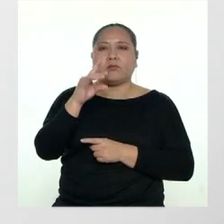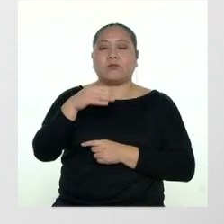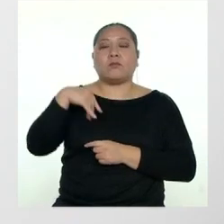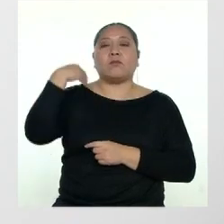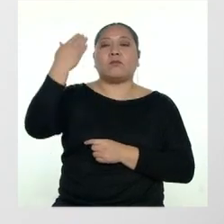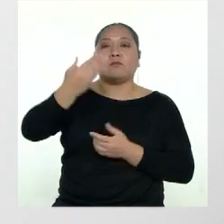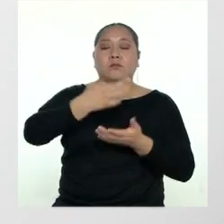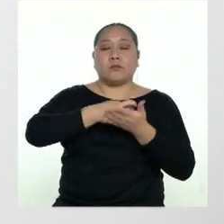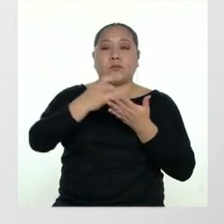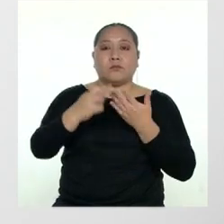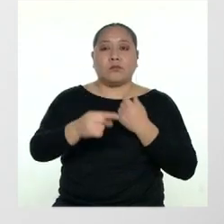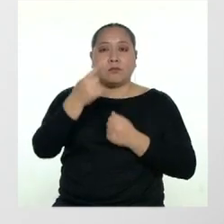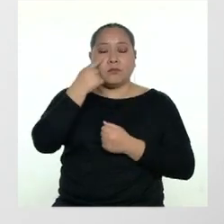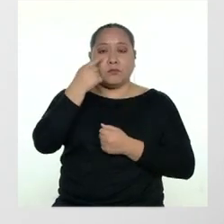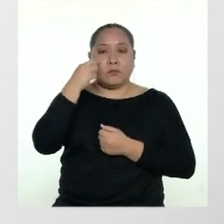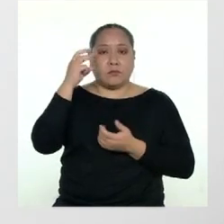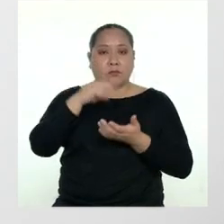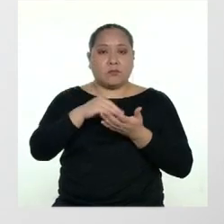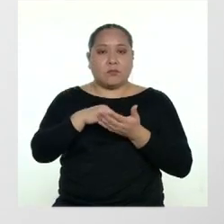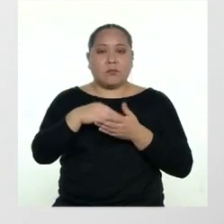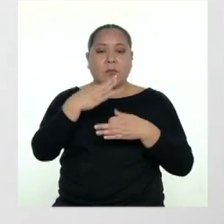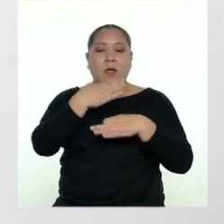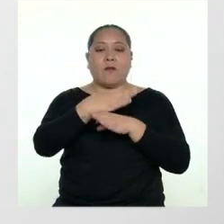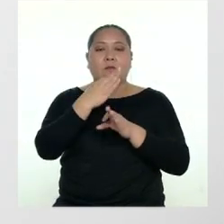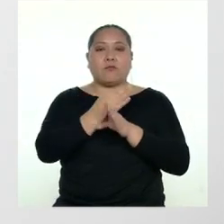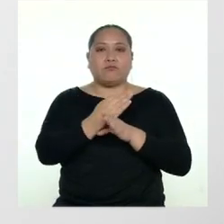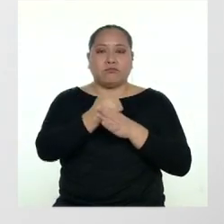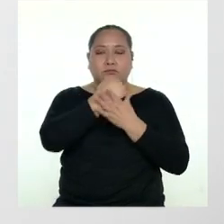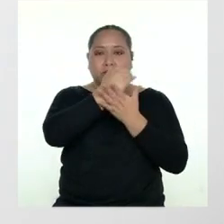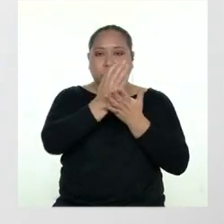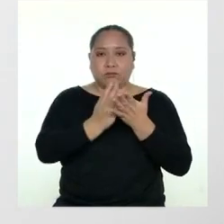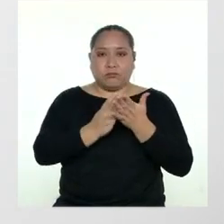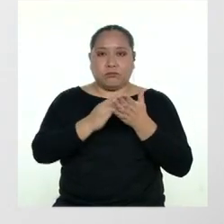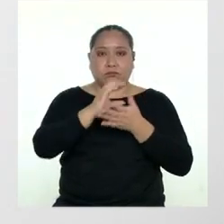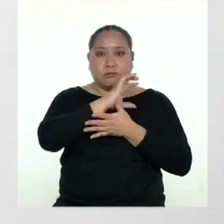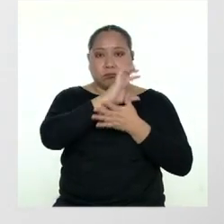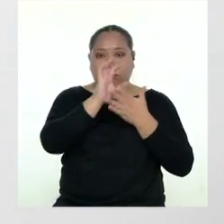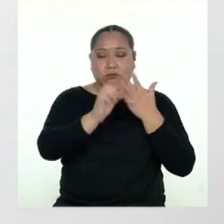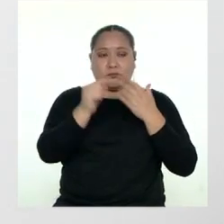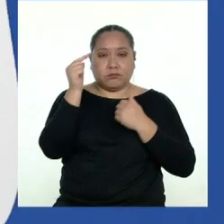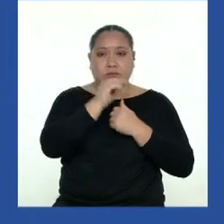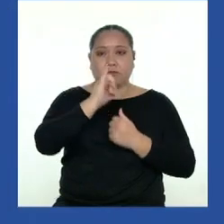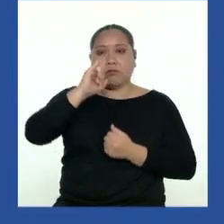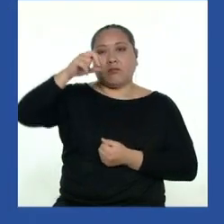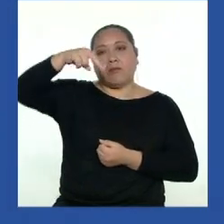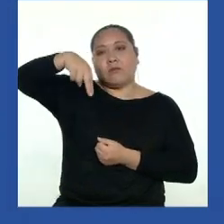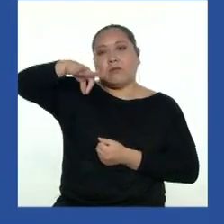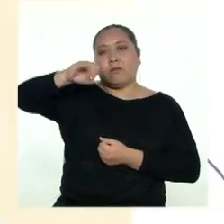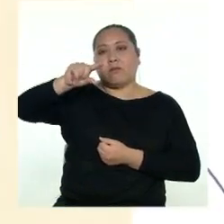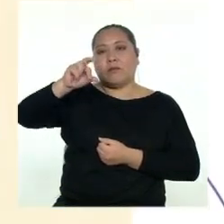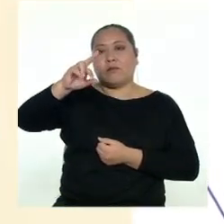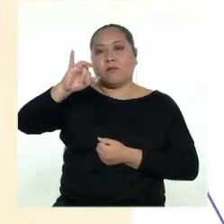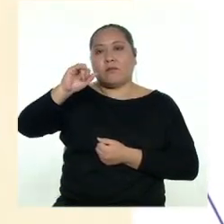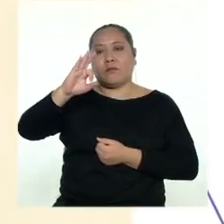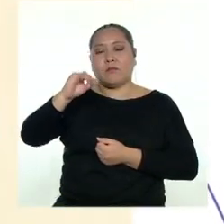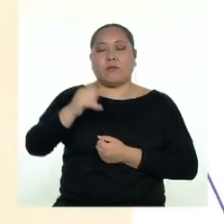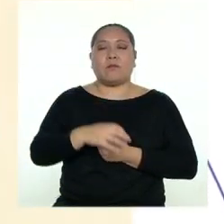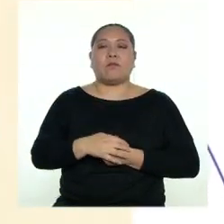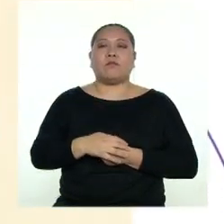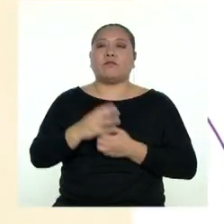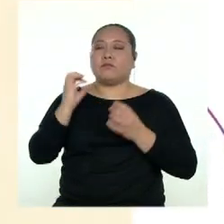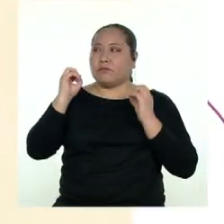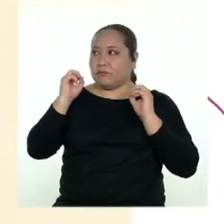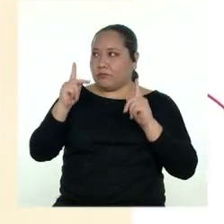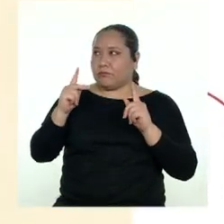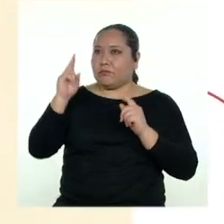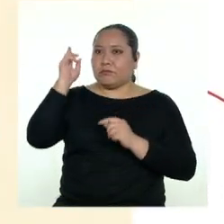sesión conoceremos un poco más sobre su estructura y comenzaremos con la planificación de nuestra infografía. De acuerdo,